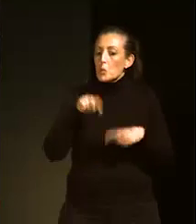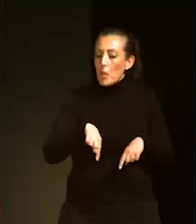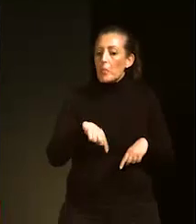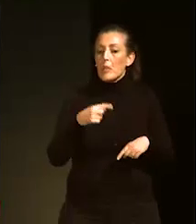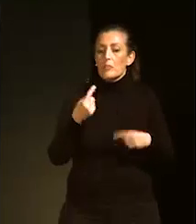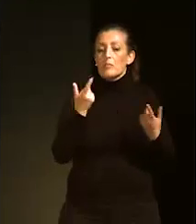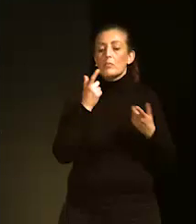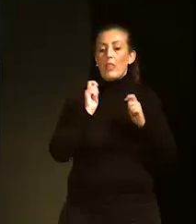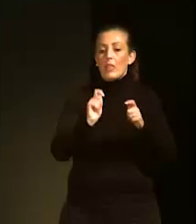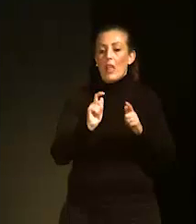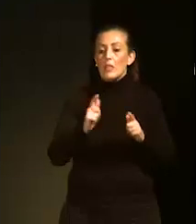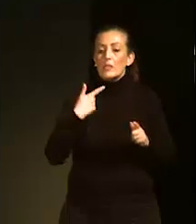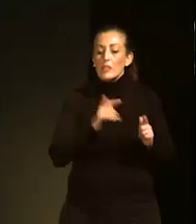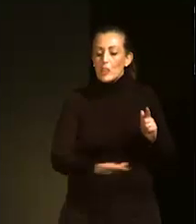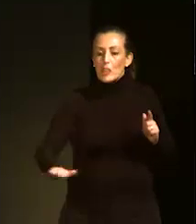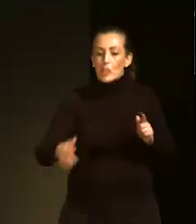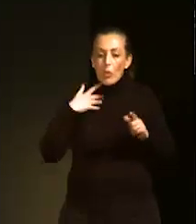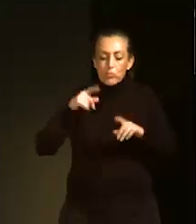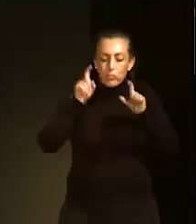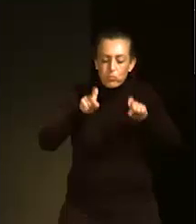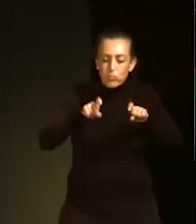estas niñas y niños fueron creciendo